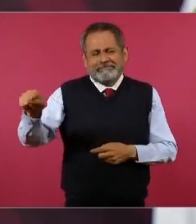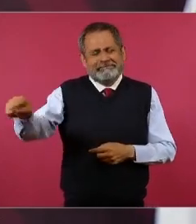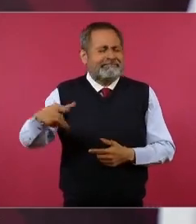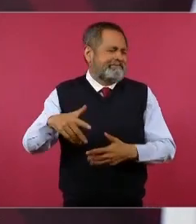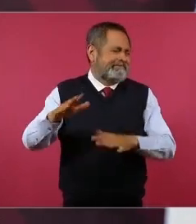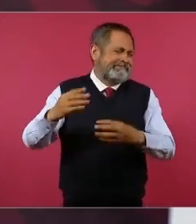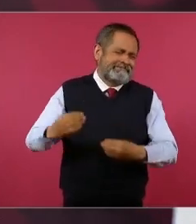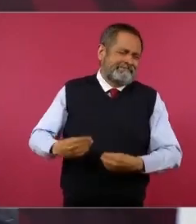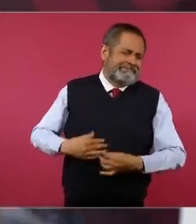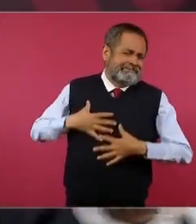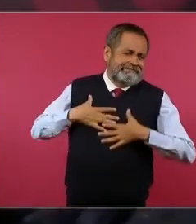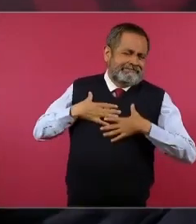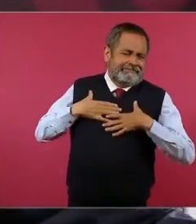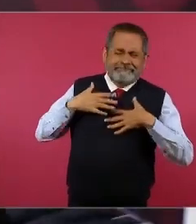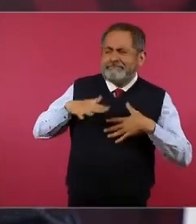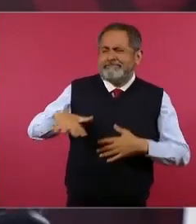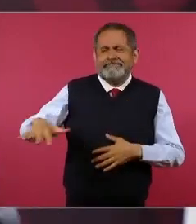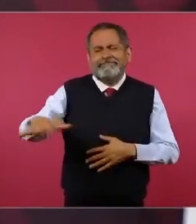no,